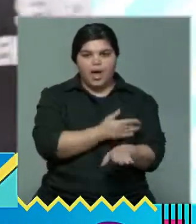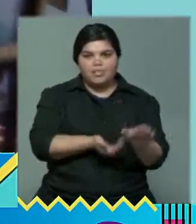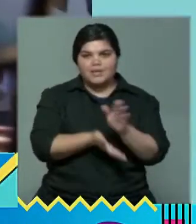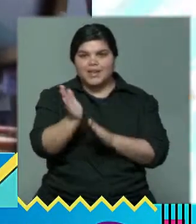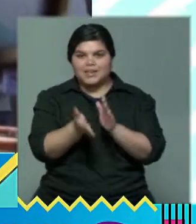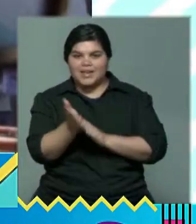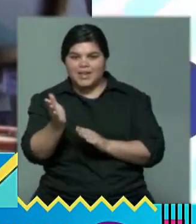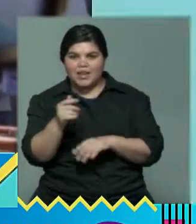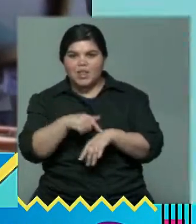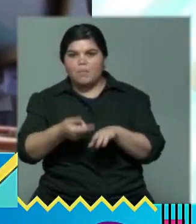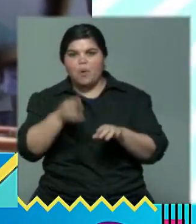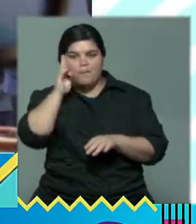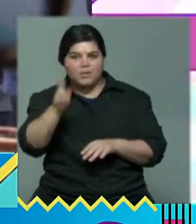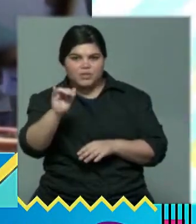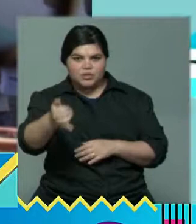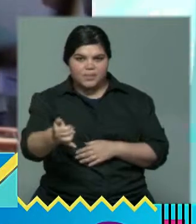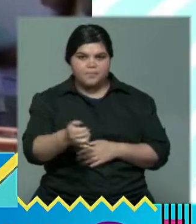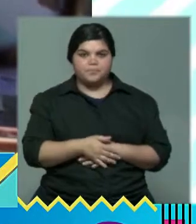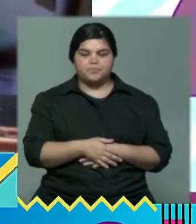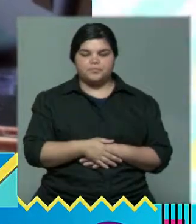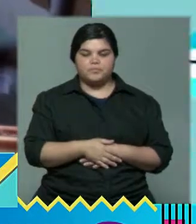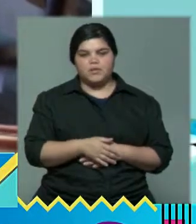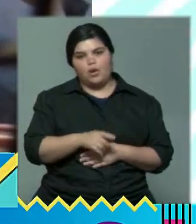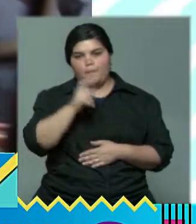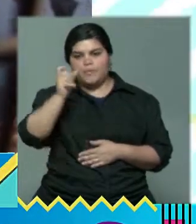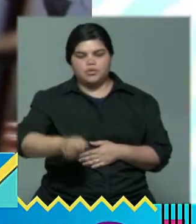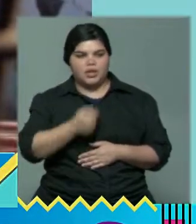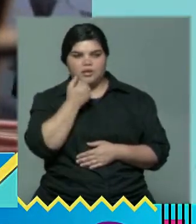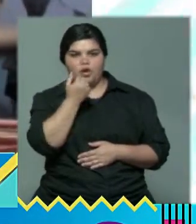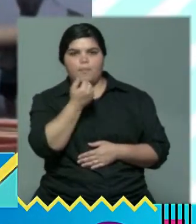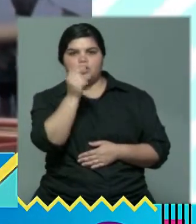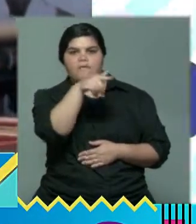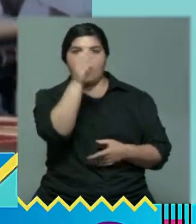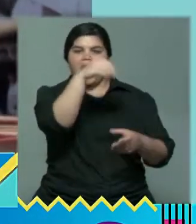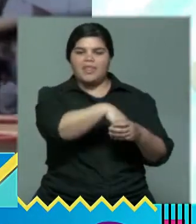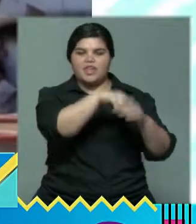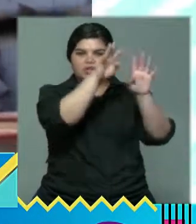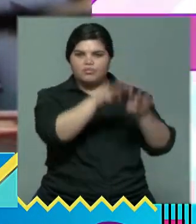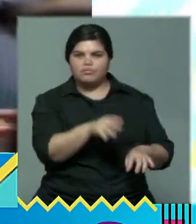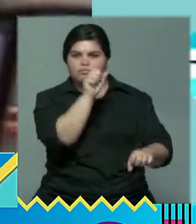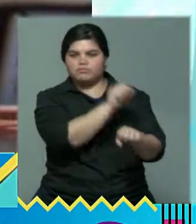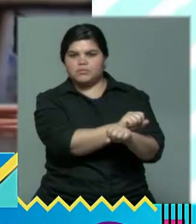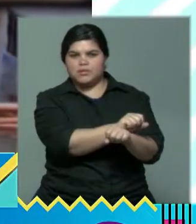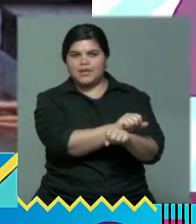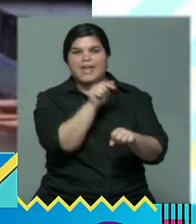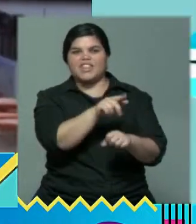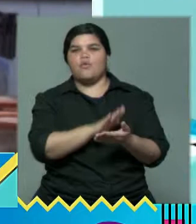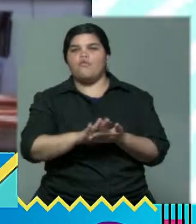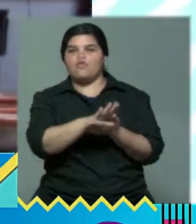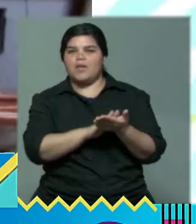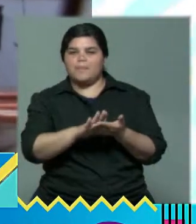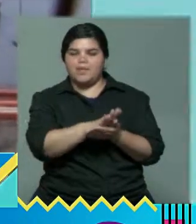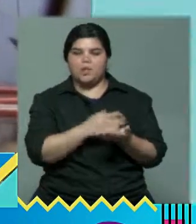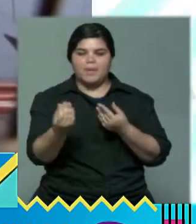persona que uno le puede decir, mira, no importa lo que vos hagas en contexto de encierro, y este es el fundamento de la libertad condicional. La